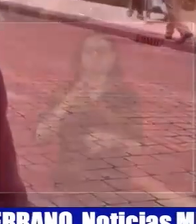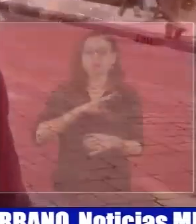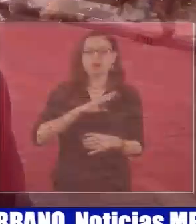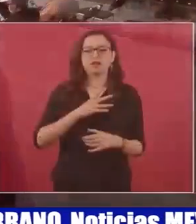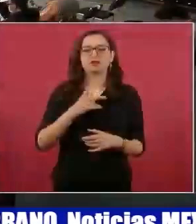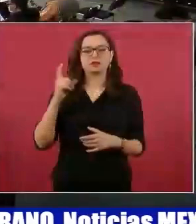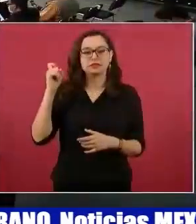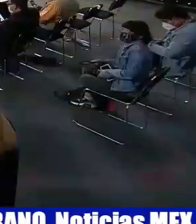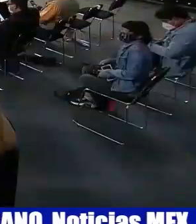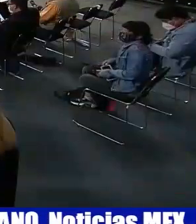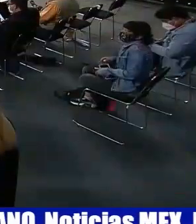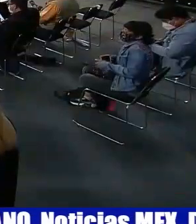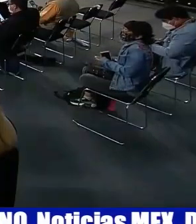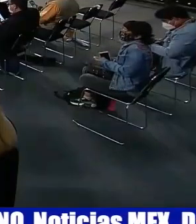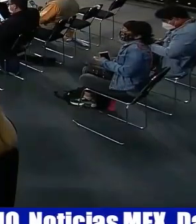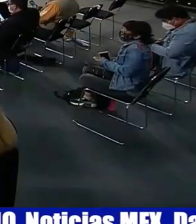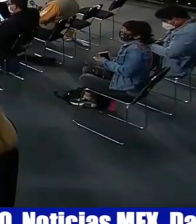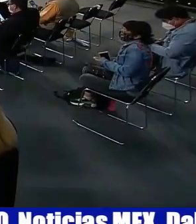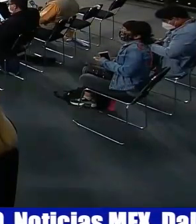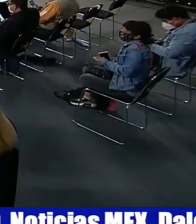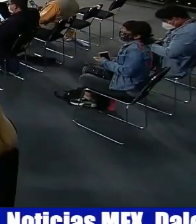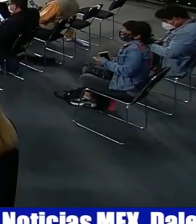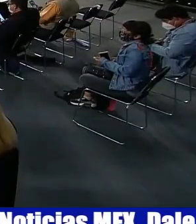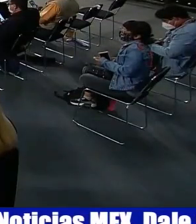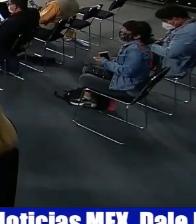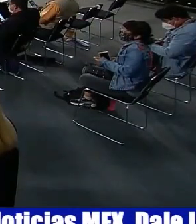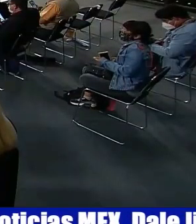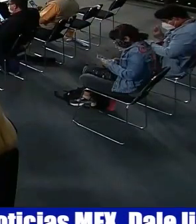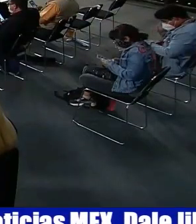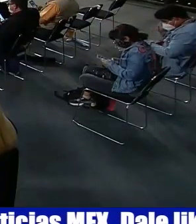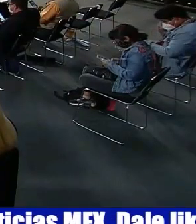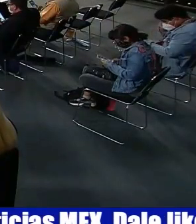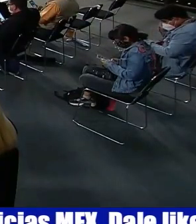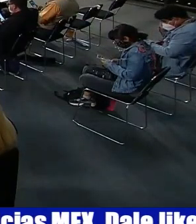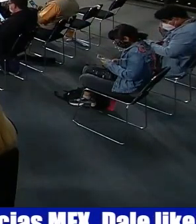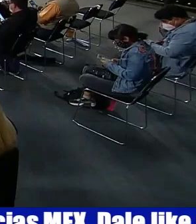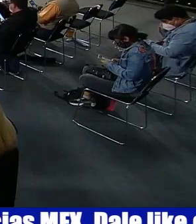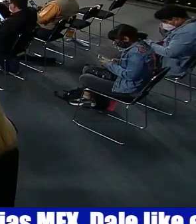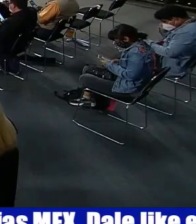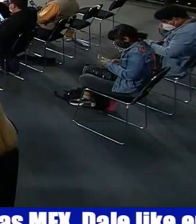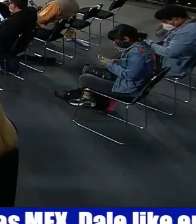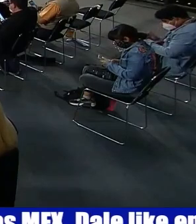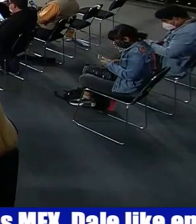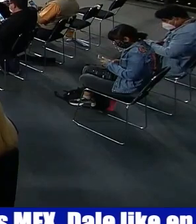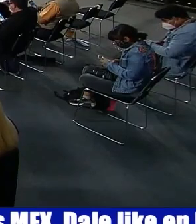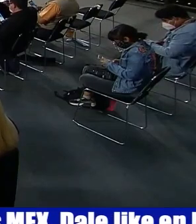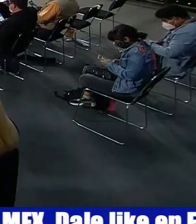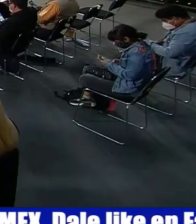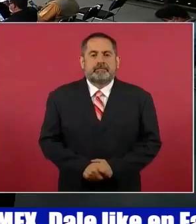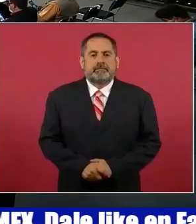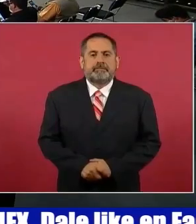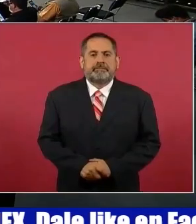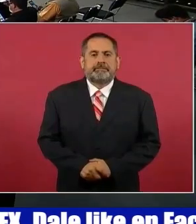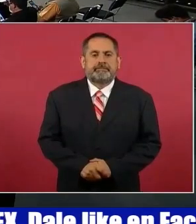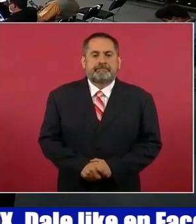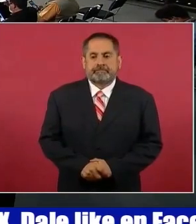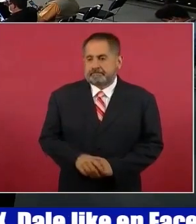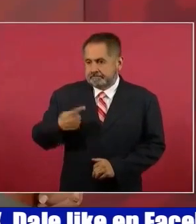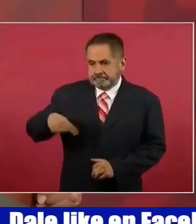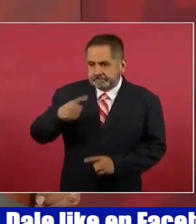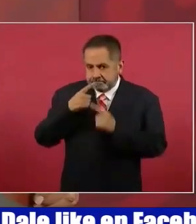lo nacional también vemos a un presidente que es todo menos lo que han querido pintar de él. Y hoy lo confirma. ¿Qué han